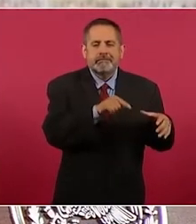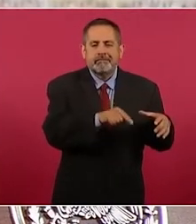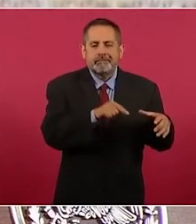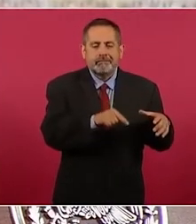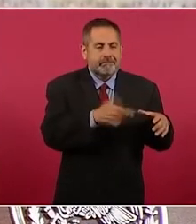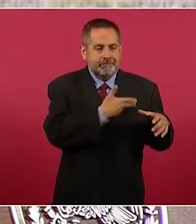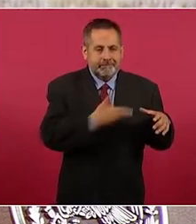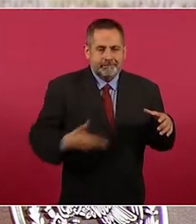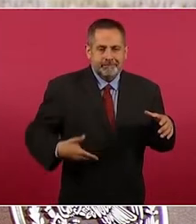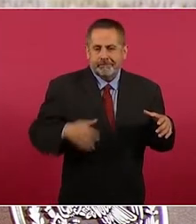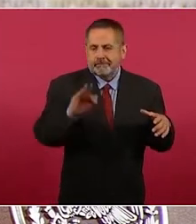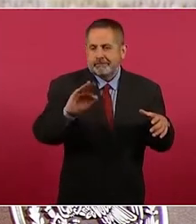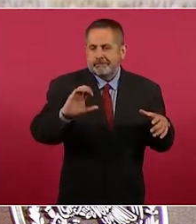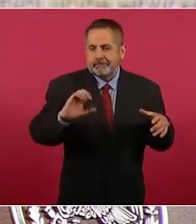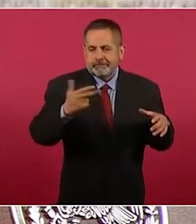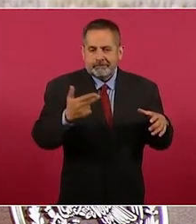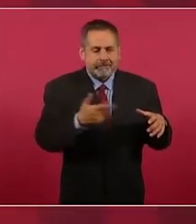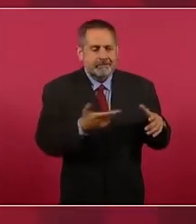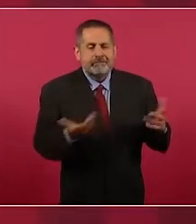Calderón.